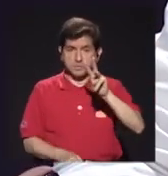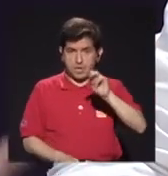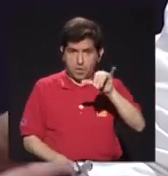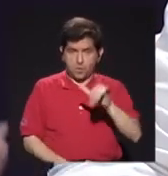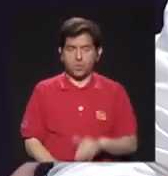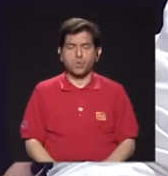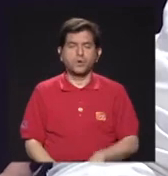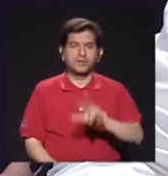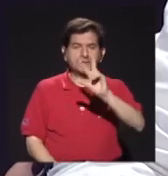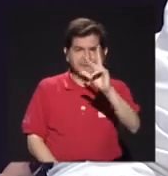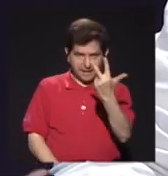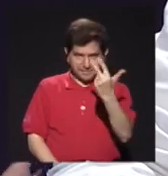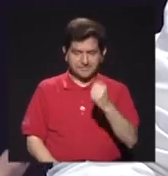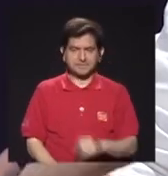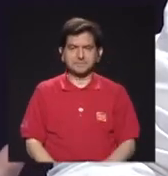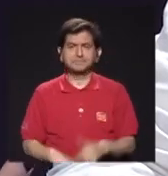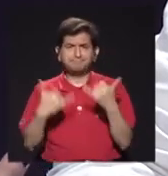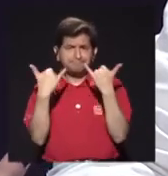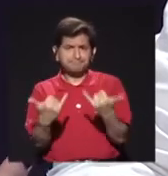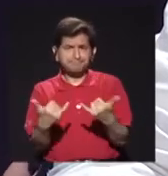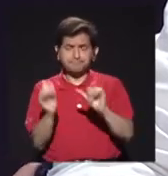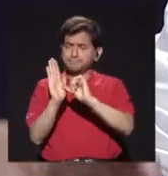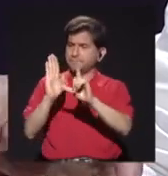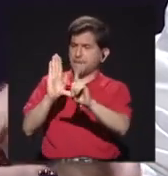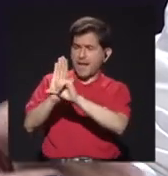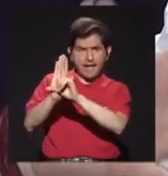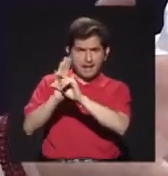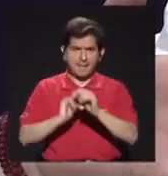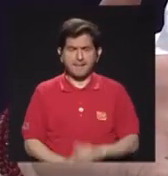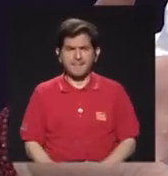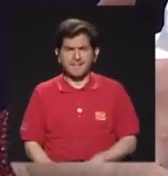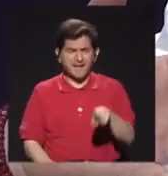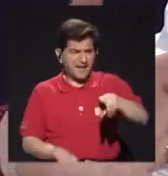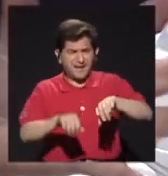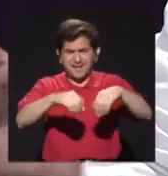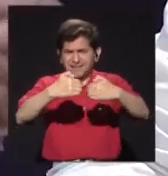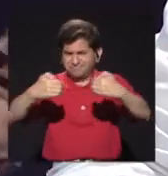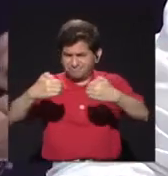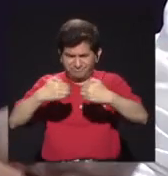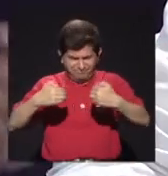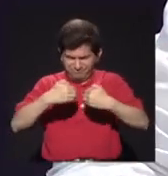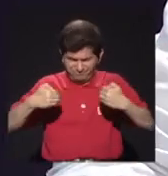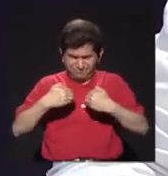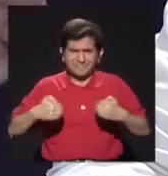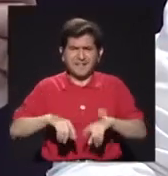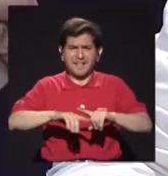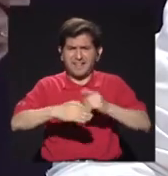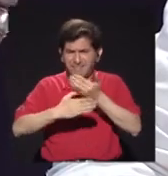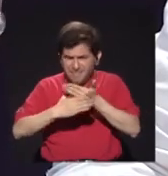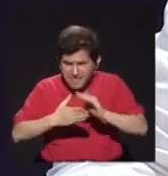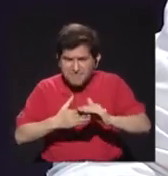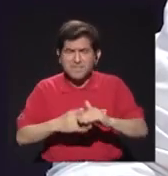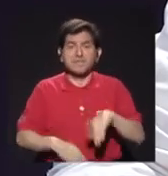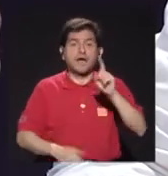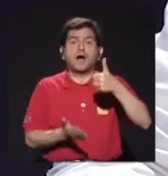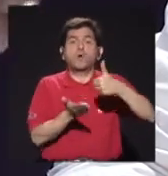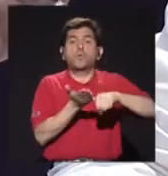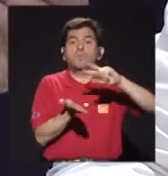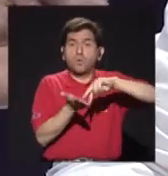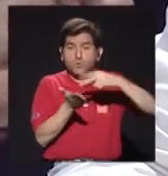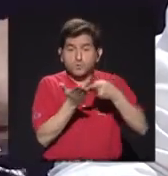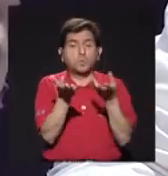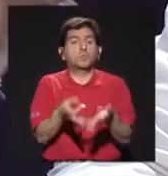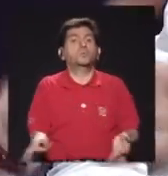tercero hay en este momento una asamblea legislativa aumentada que hace que un voto signifique